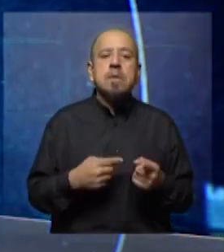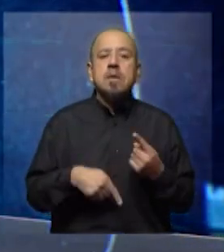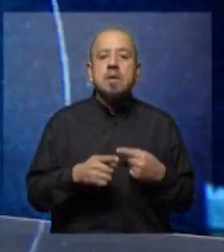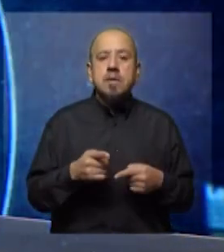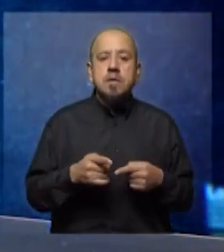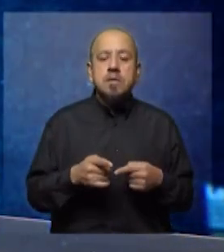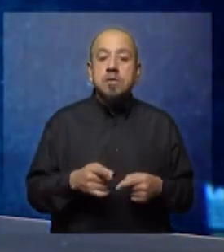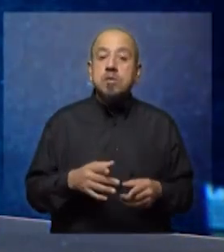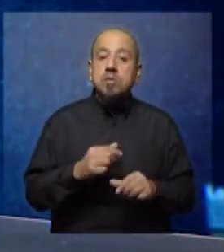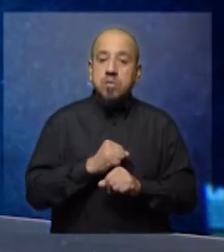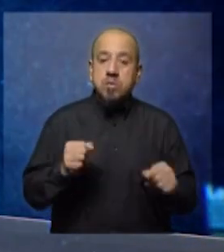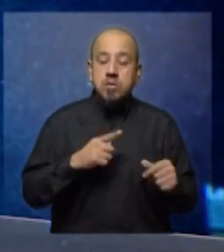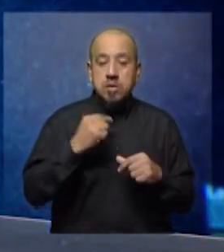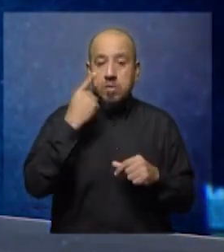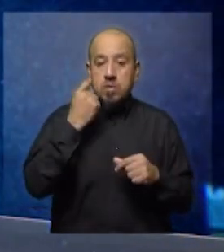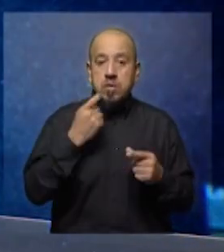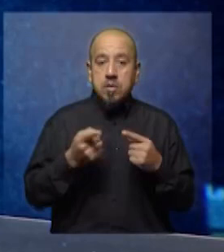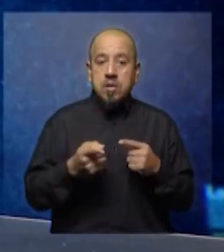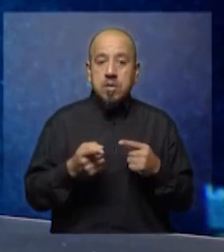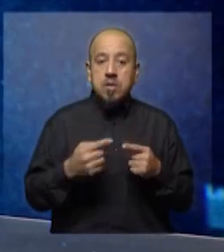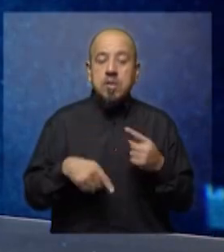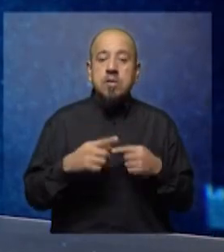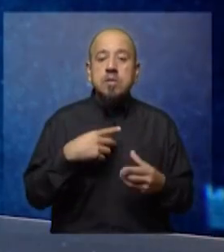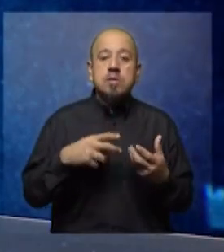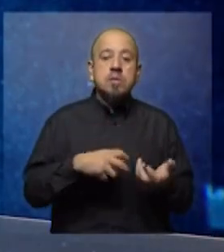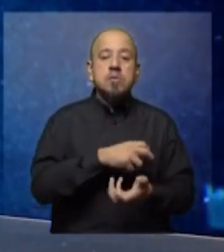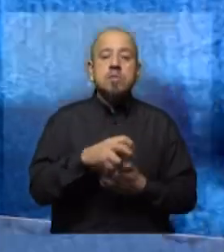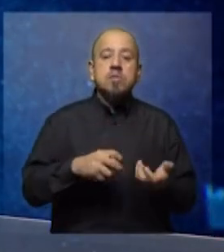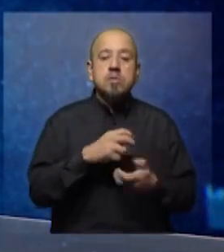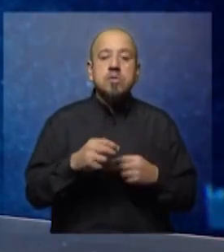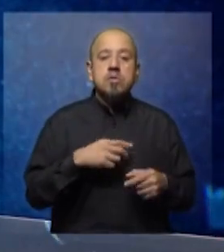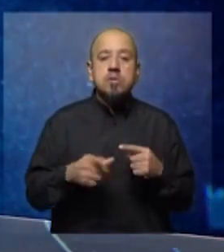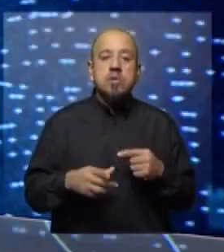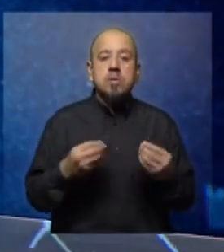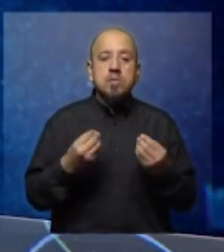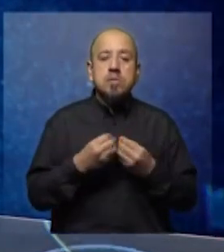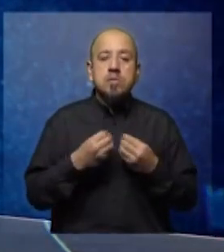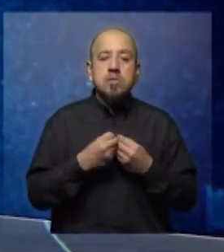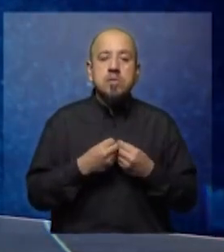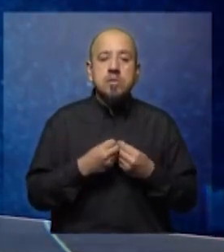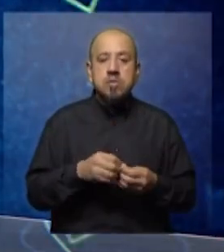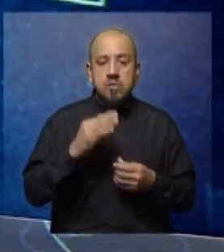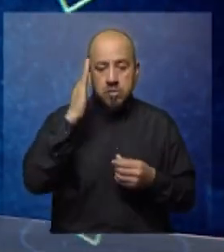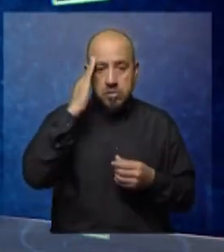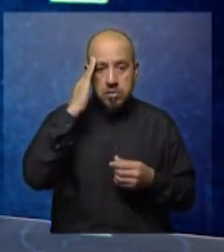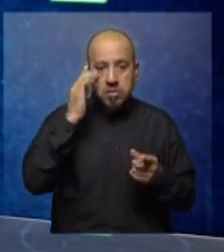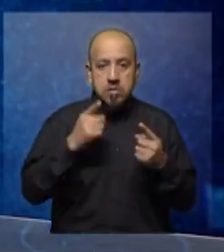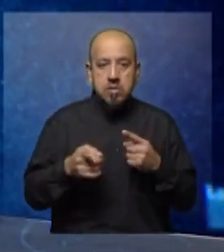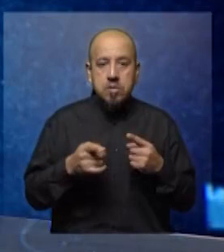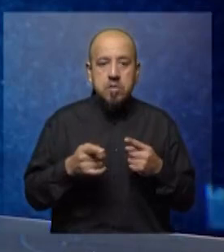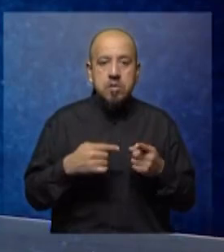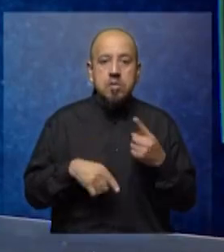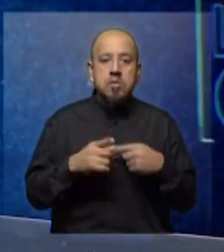a vos te permite ubicarte en esa complejidad que es multidimensional y saber entonces lo que puedes afirmar